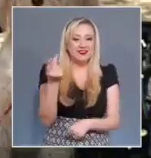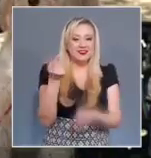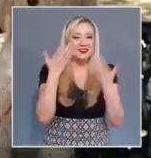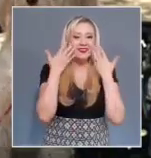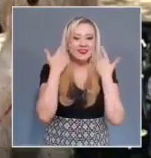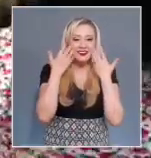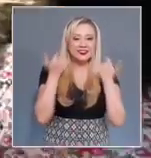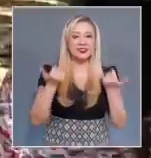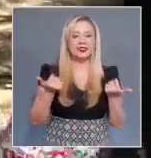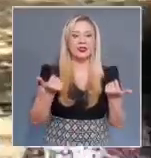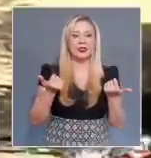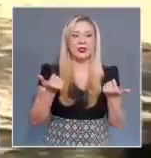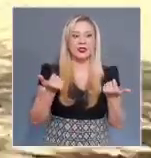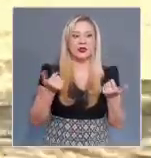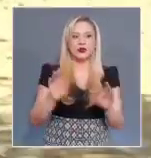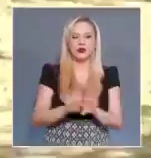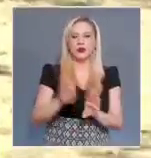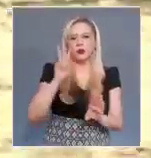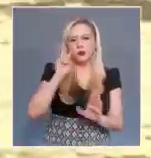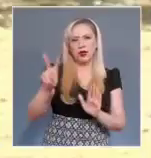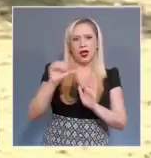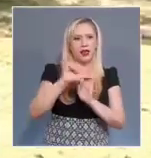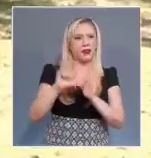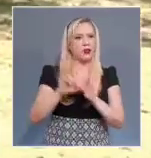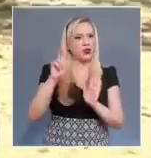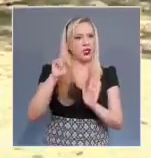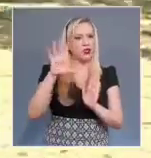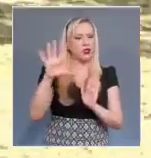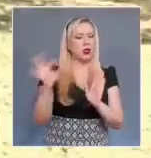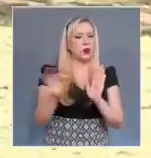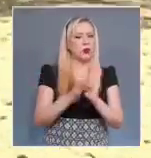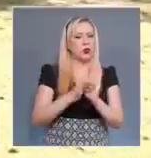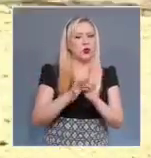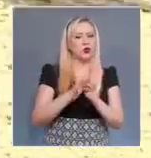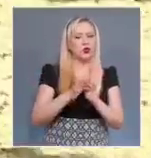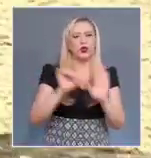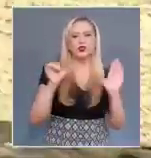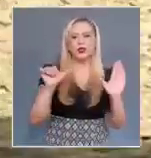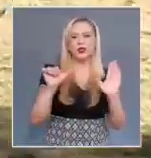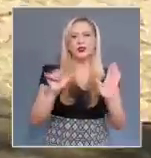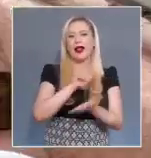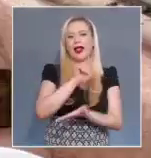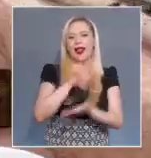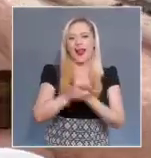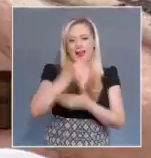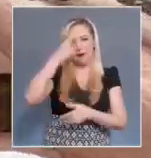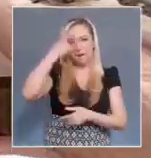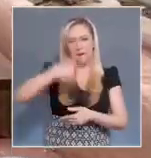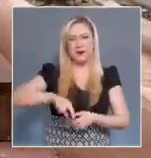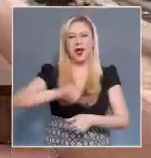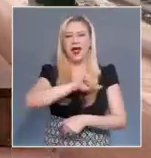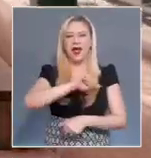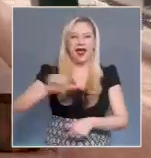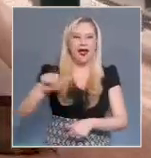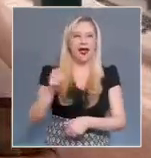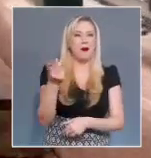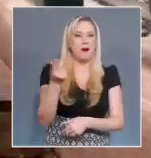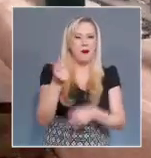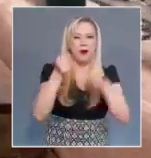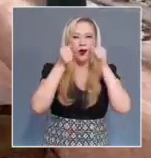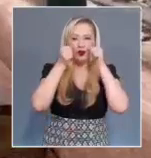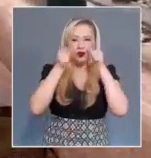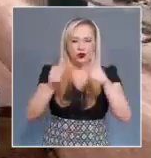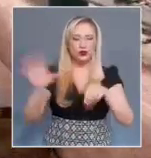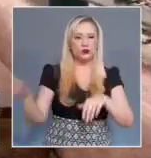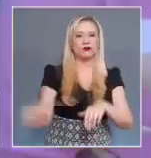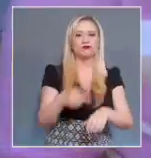al artículo 35, fracción 16ª de la Ley de Establecimientos Mercantiles. Lo anterior porque la Constitución de la capital del